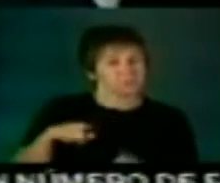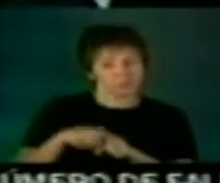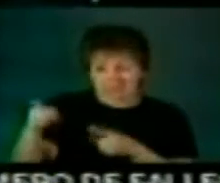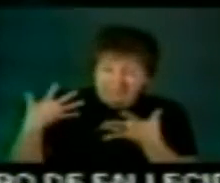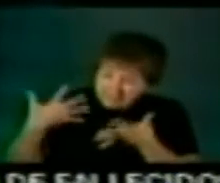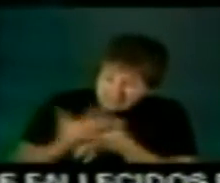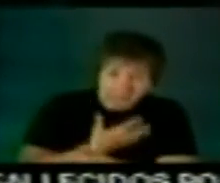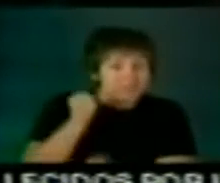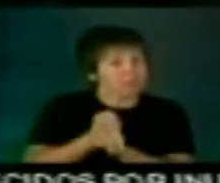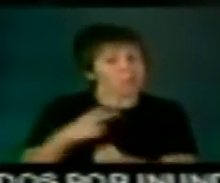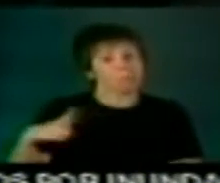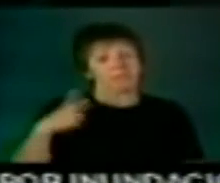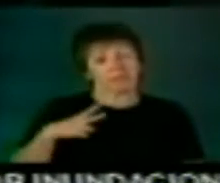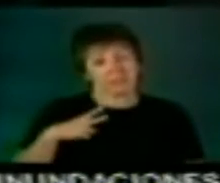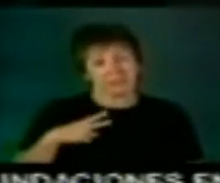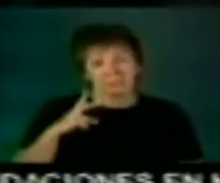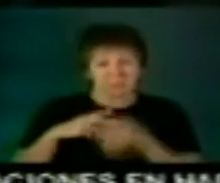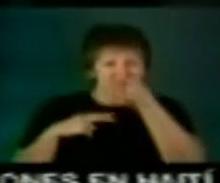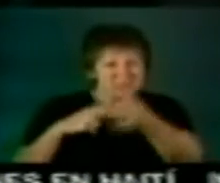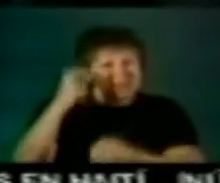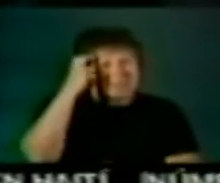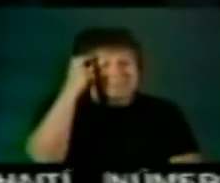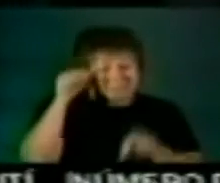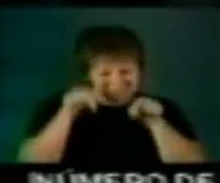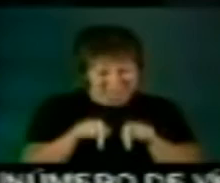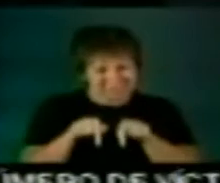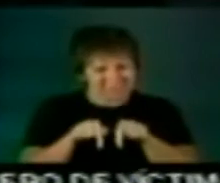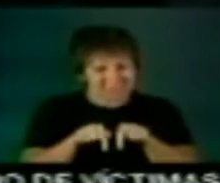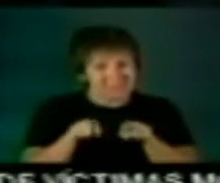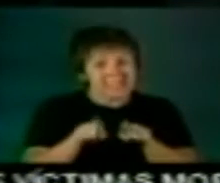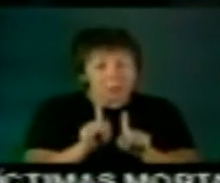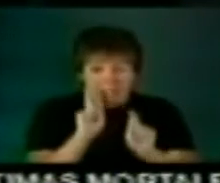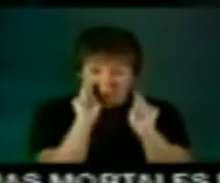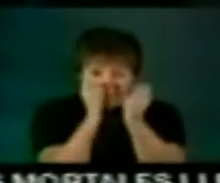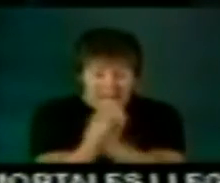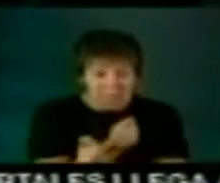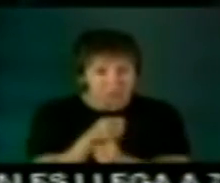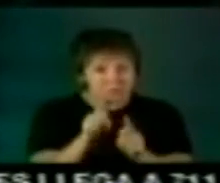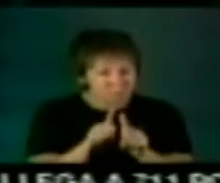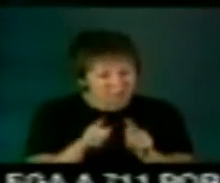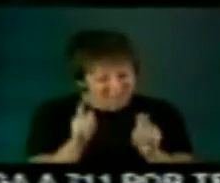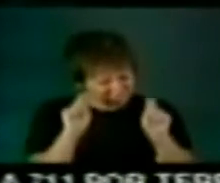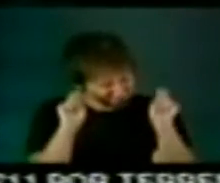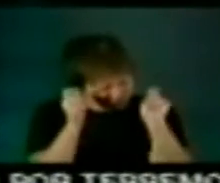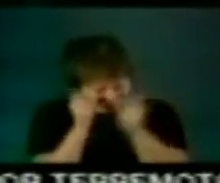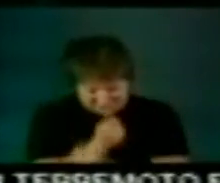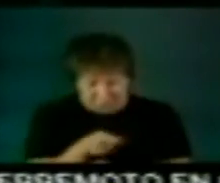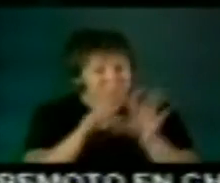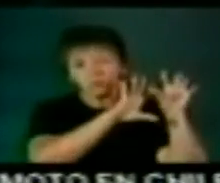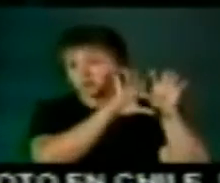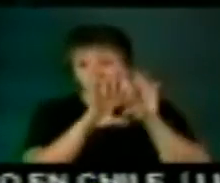Como bien ha dicho el presidente Tabaré, esta es la madre de todas las reformas. No